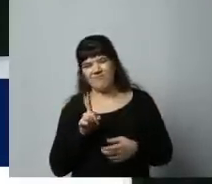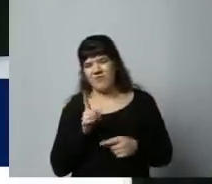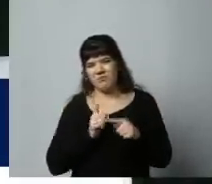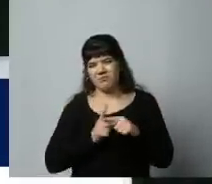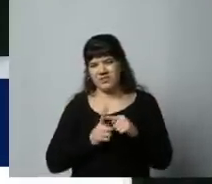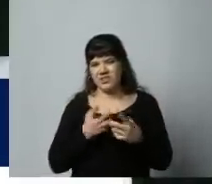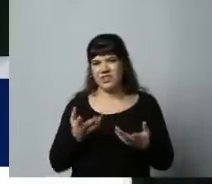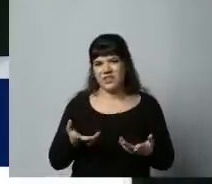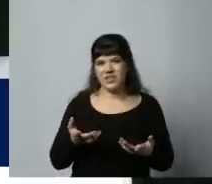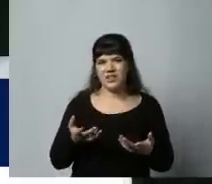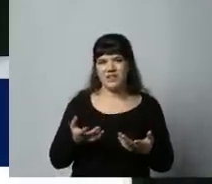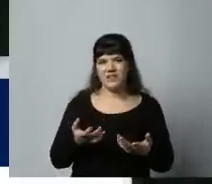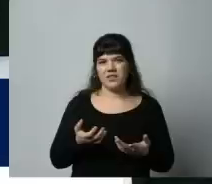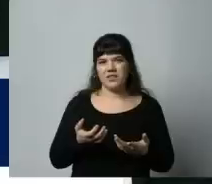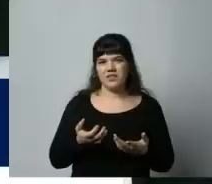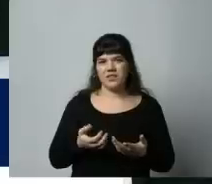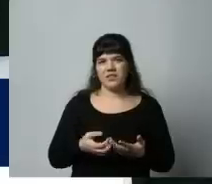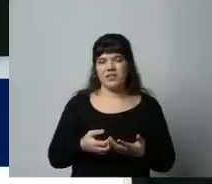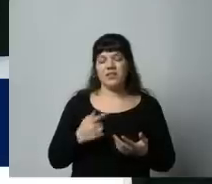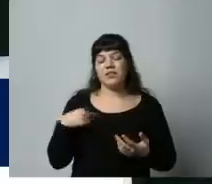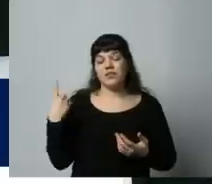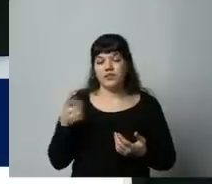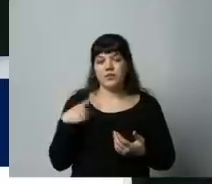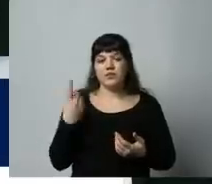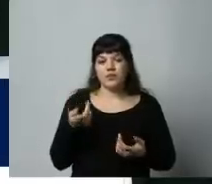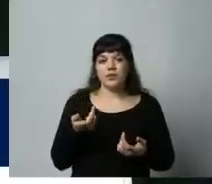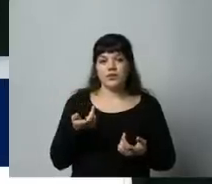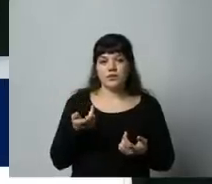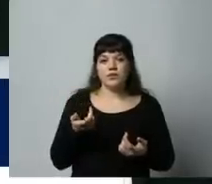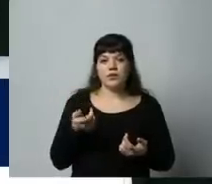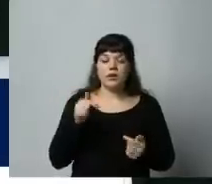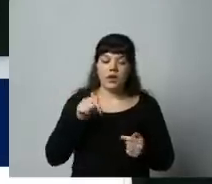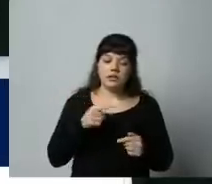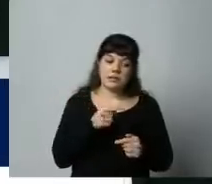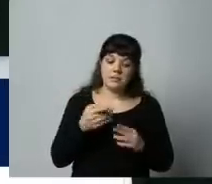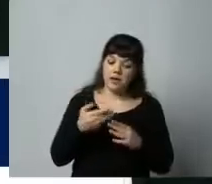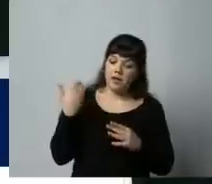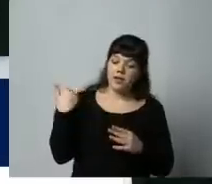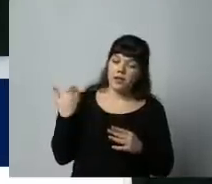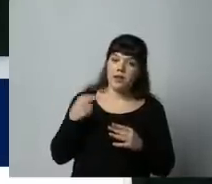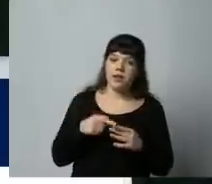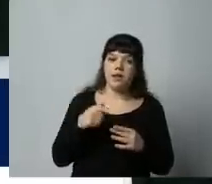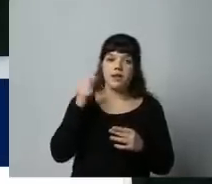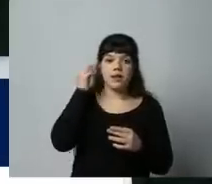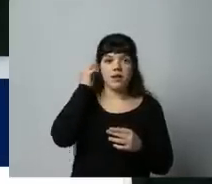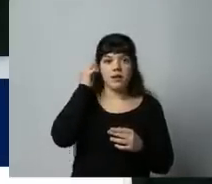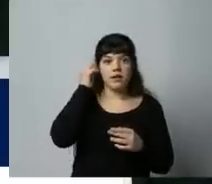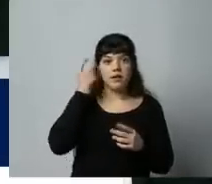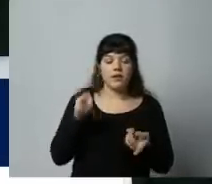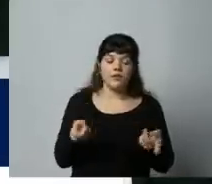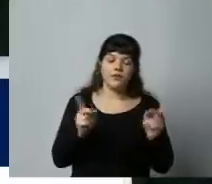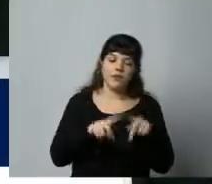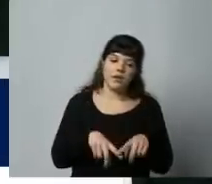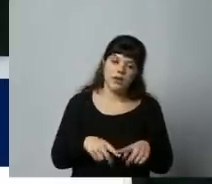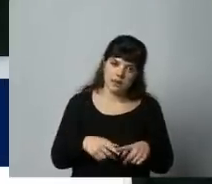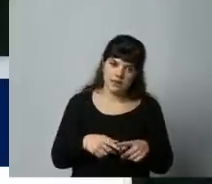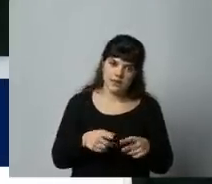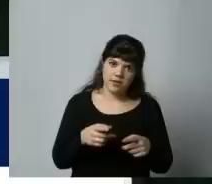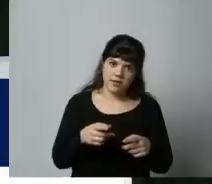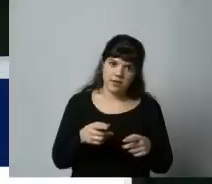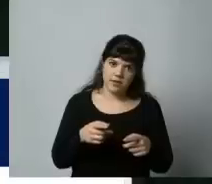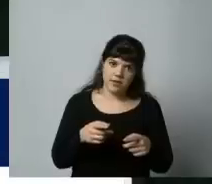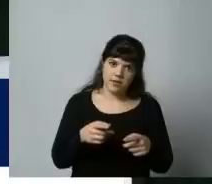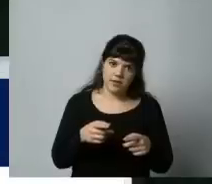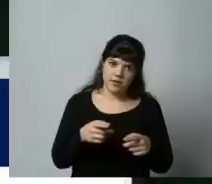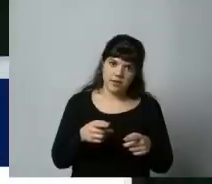bueno nosotros eh hemos inclusive en esta semana pasada hemos vuelto a este